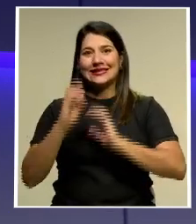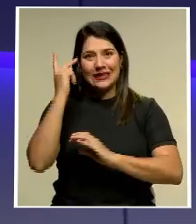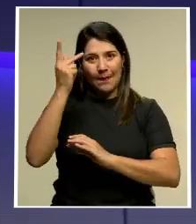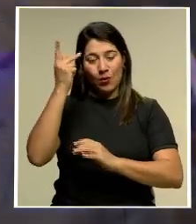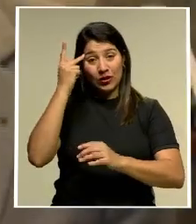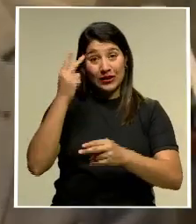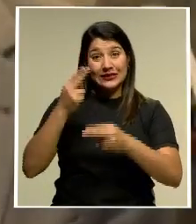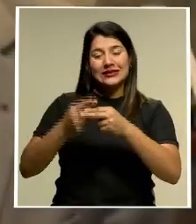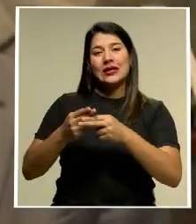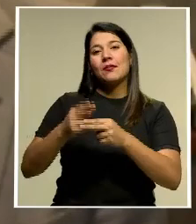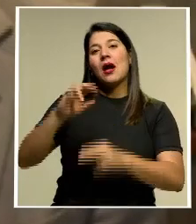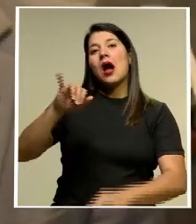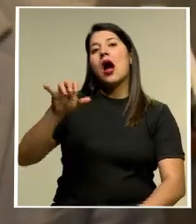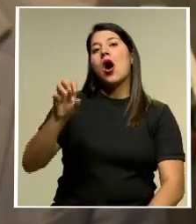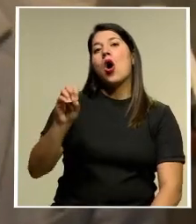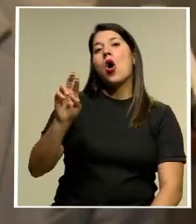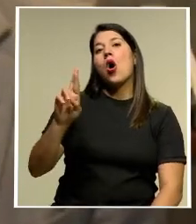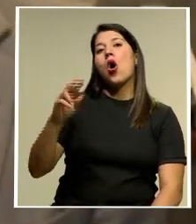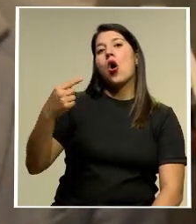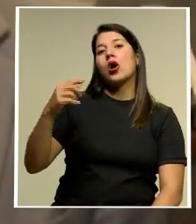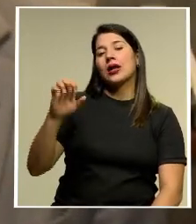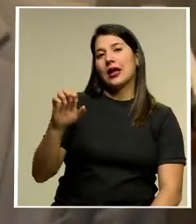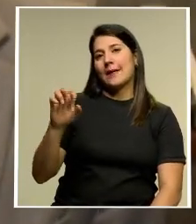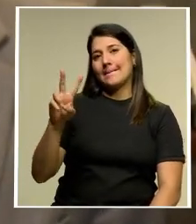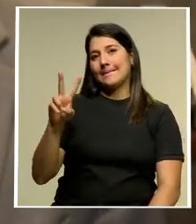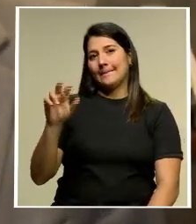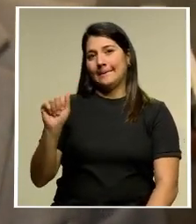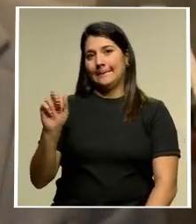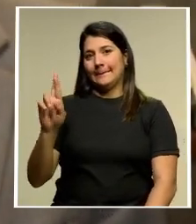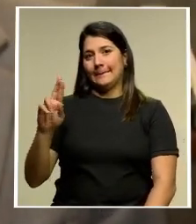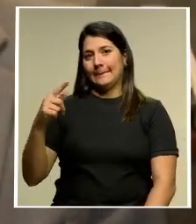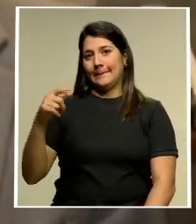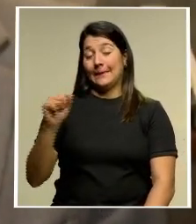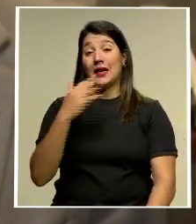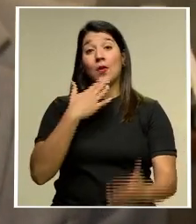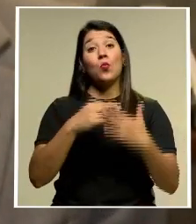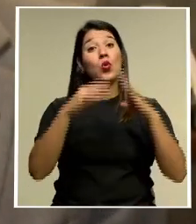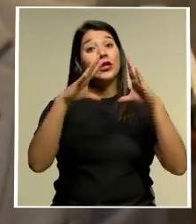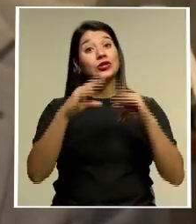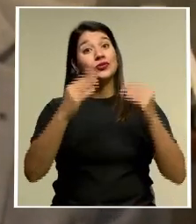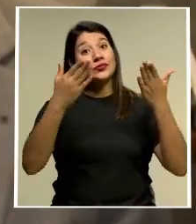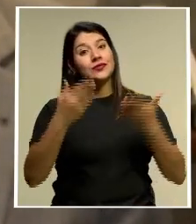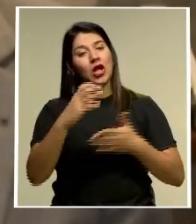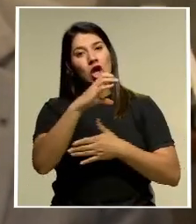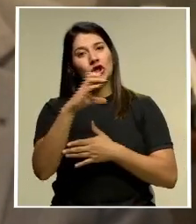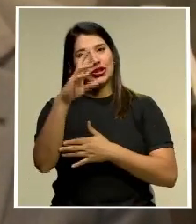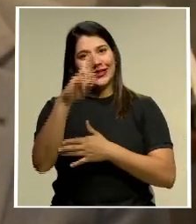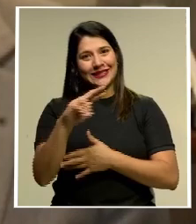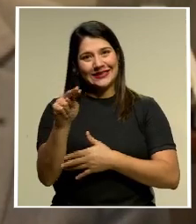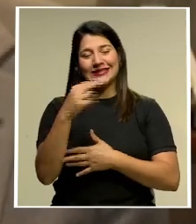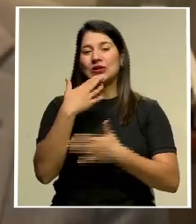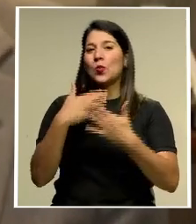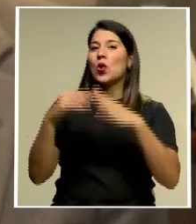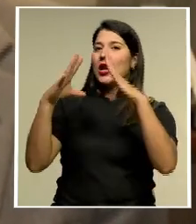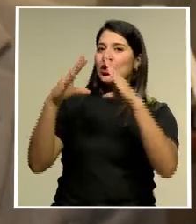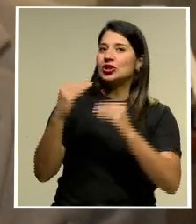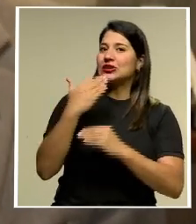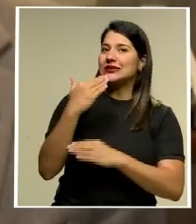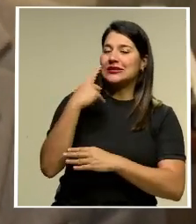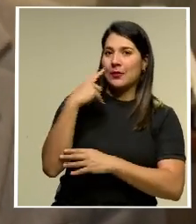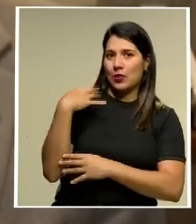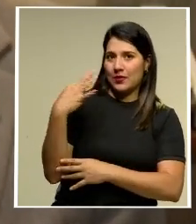Jorge Vargas Culel. Buenas noches, don Jorge, bienvenido a Costa Rica Noticias. Buenas noches, Ernesto, gracias por